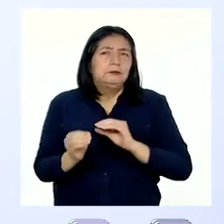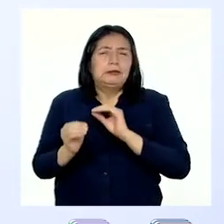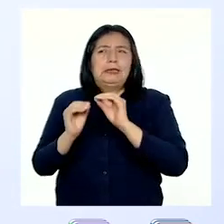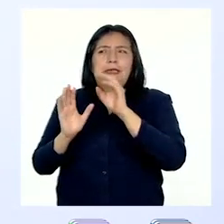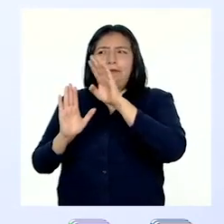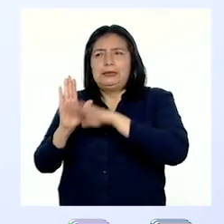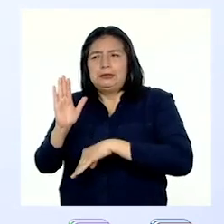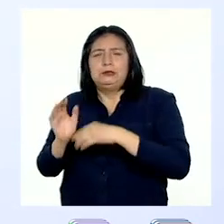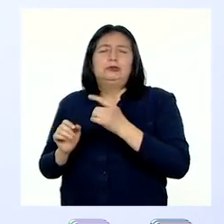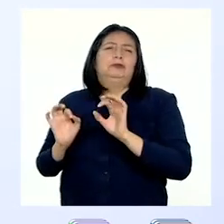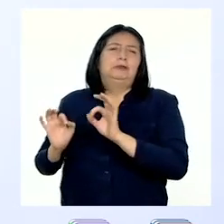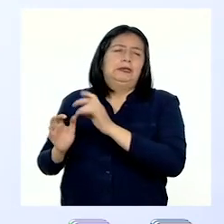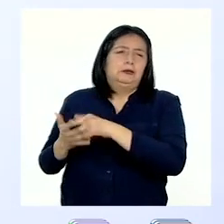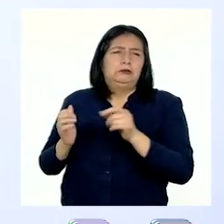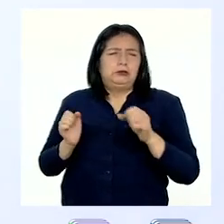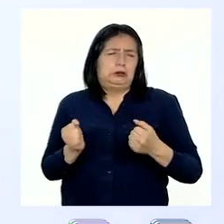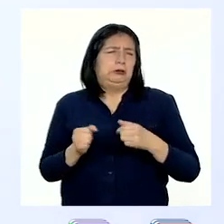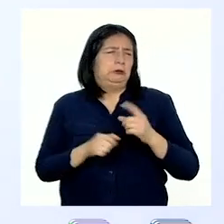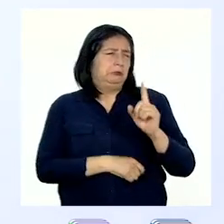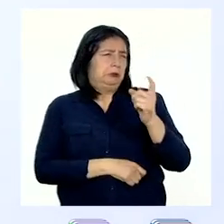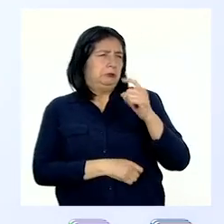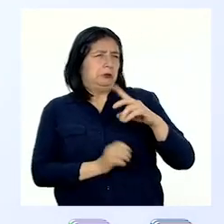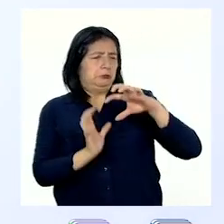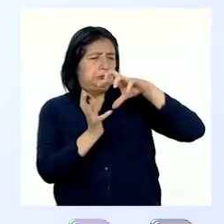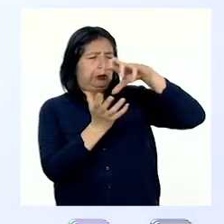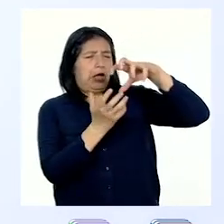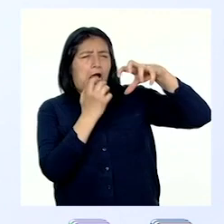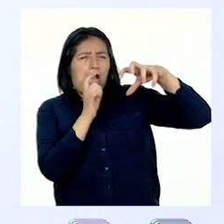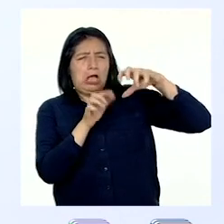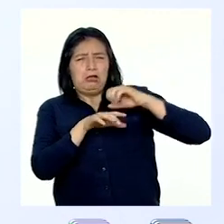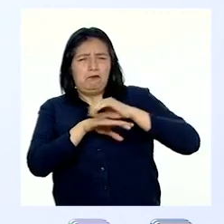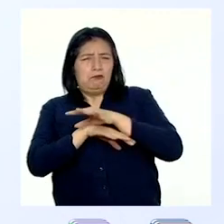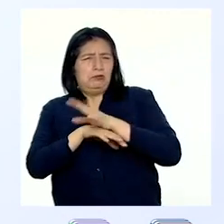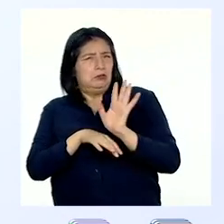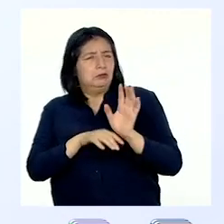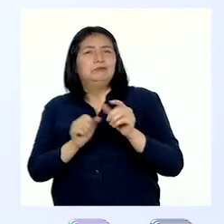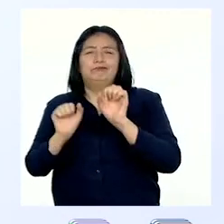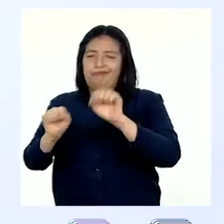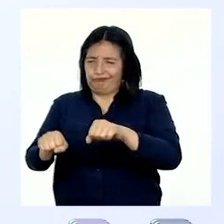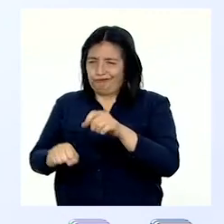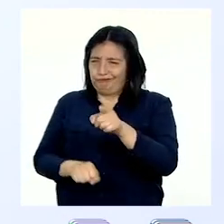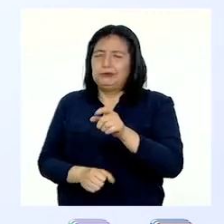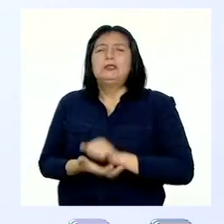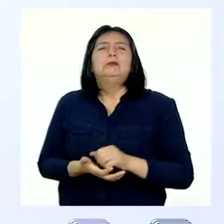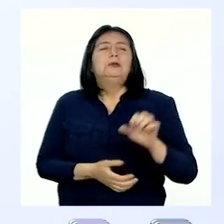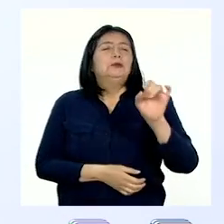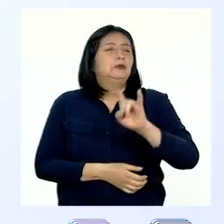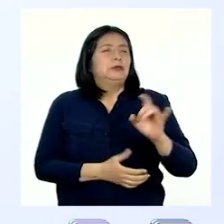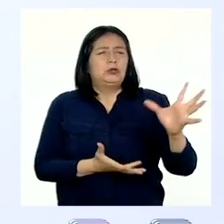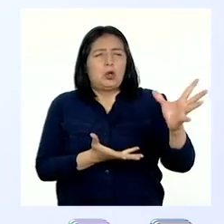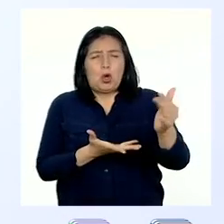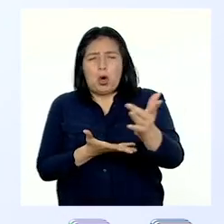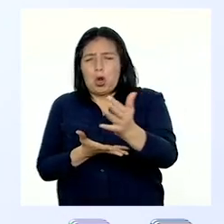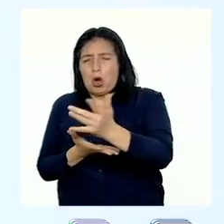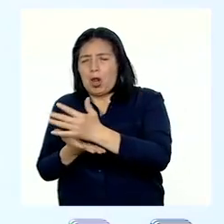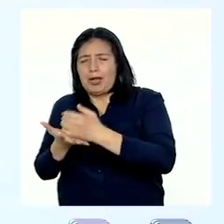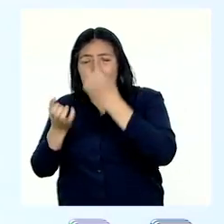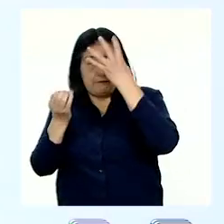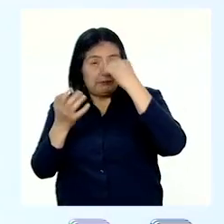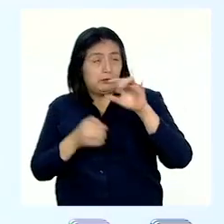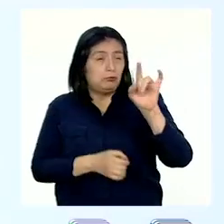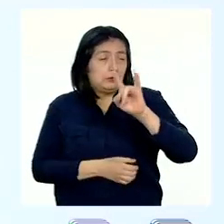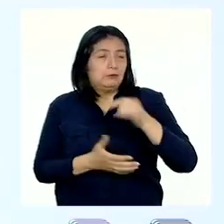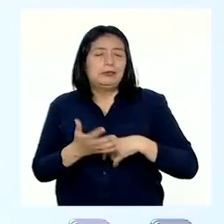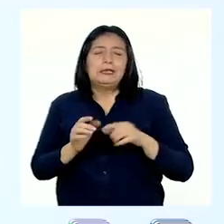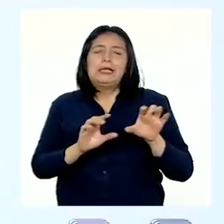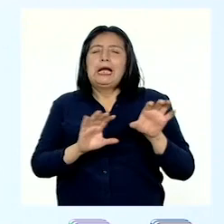si el calentamiento global influye en ellas. Exacto. Entonces, usaremos toda esta información para